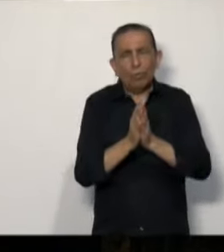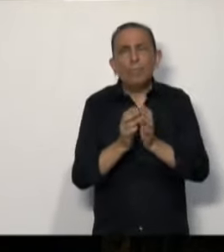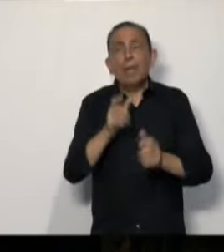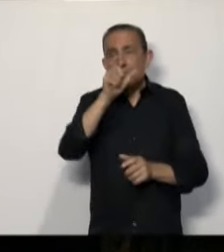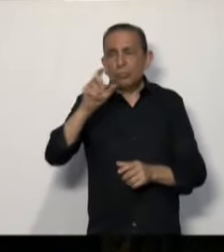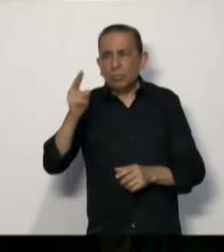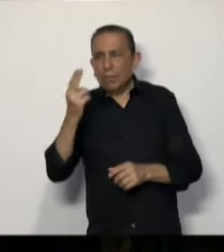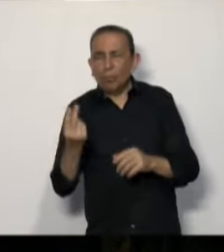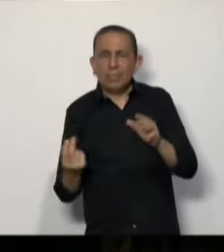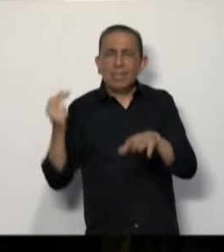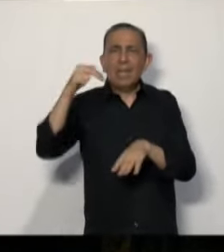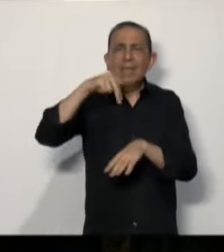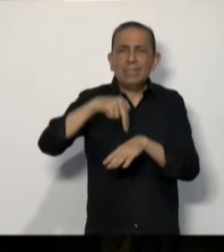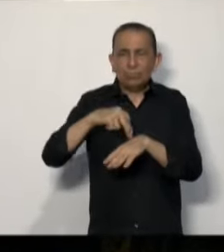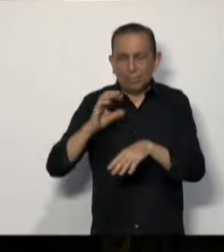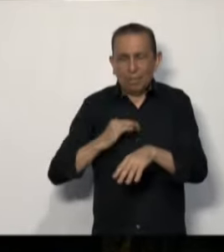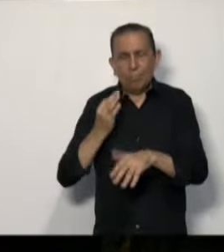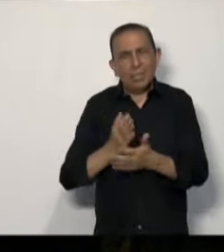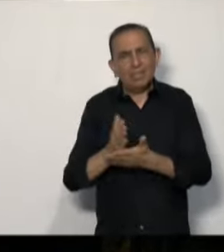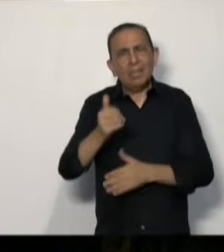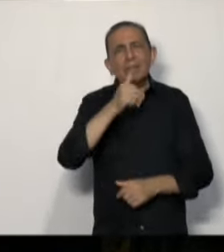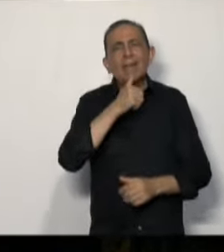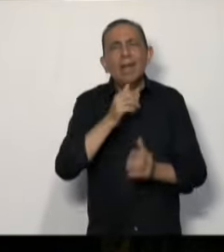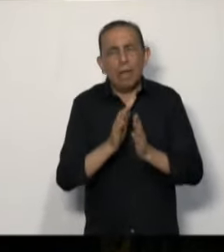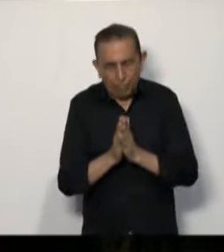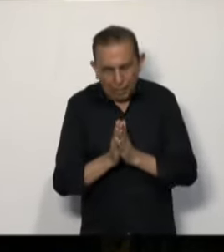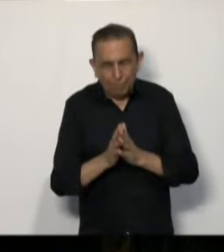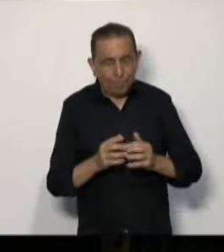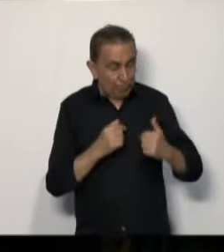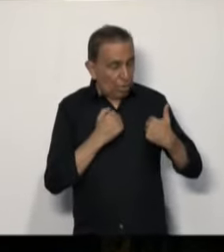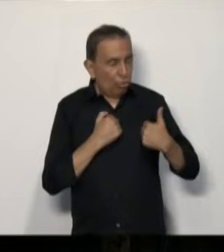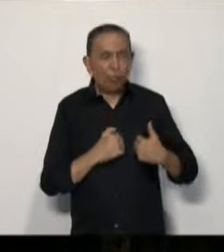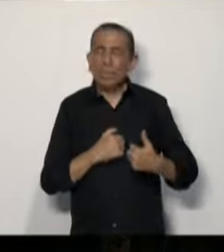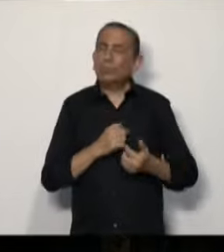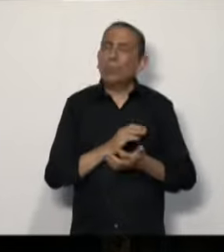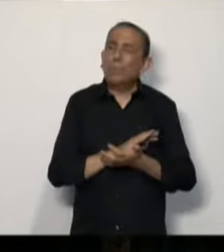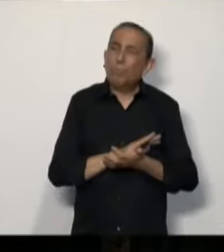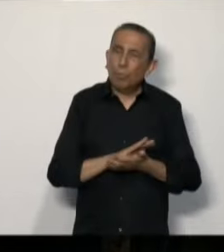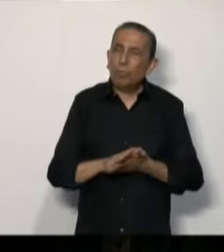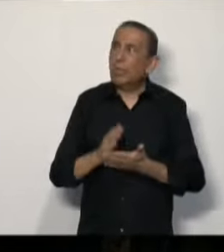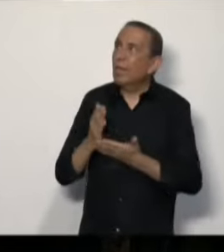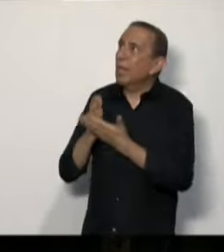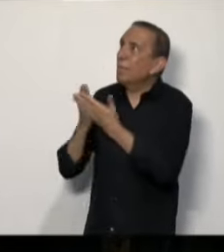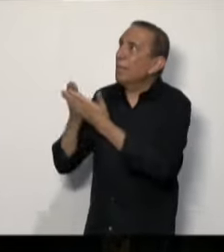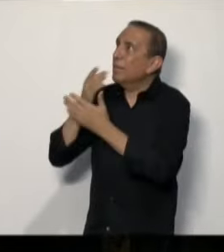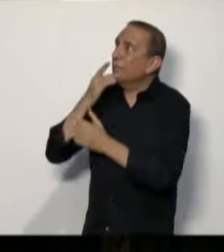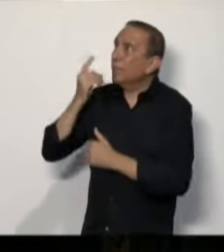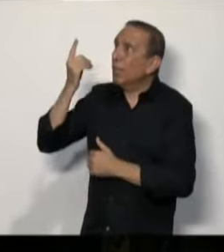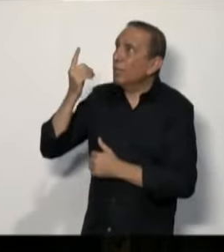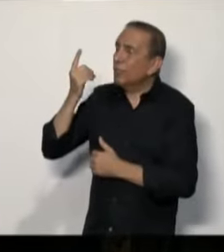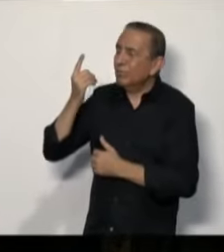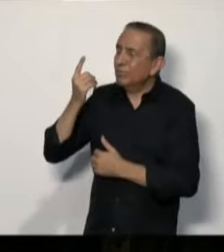carne y la vida eterna. Con un corazón purificado le pedimos a Dios nuestras